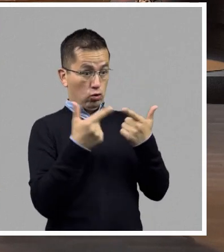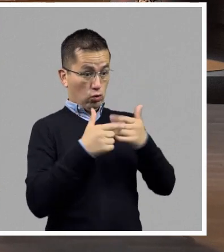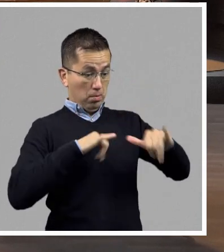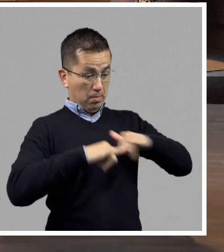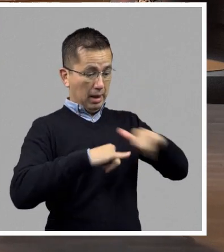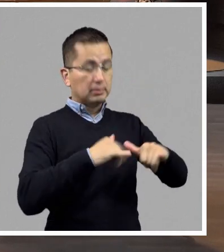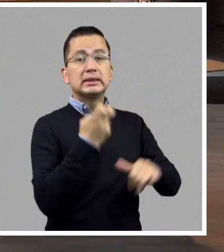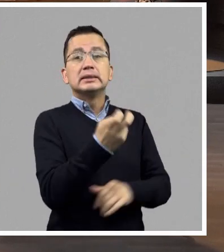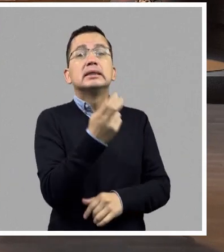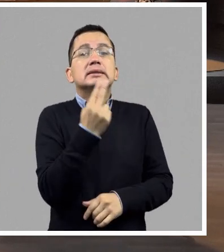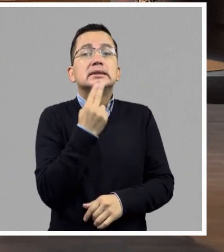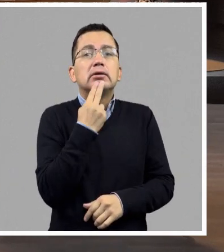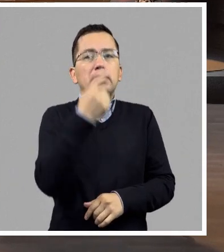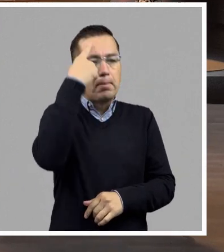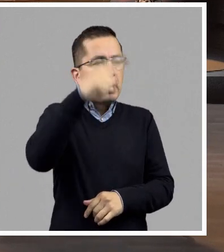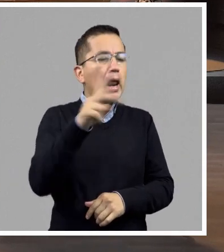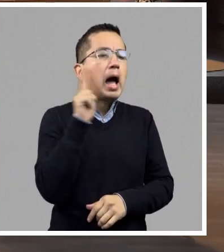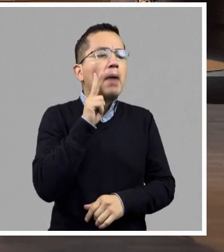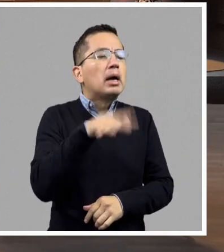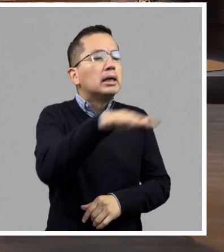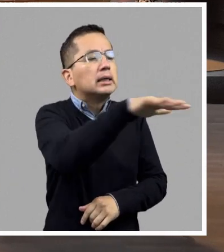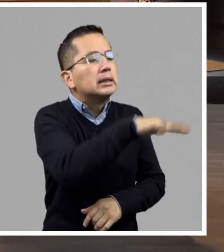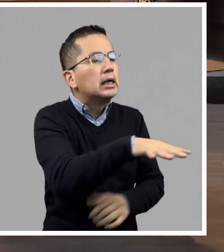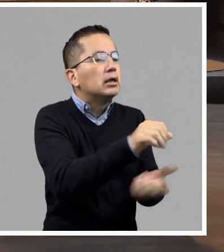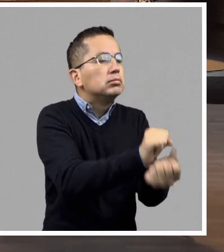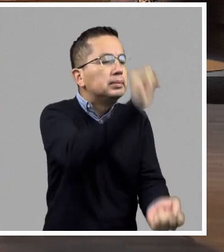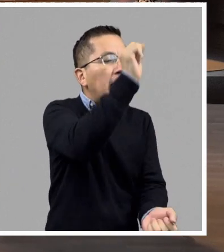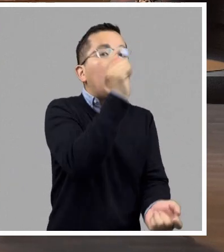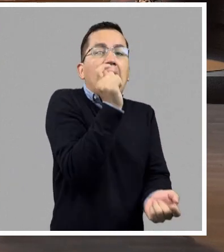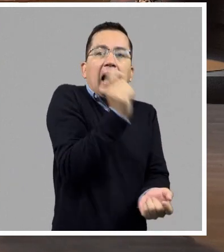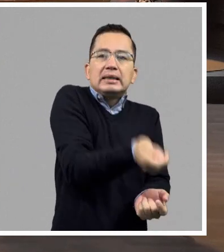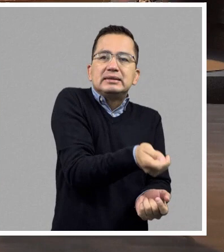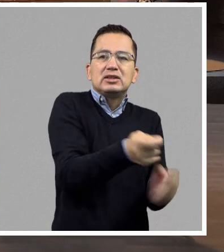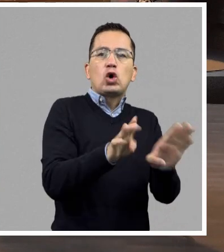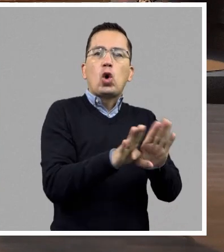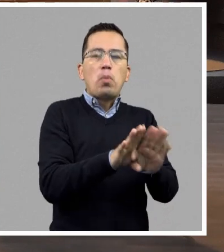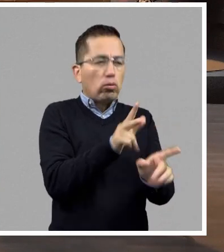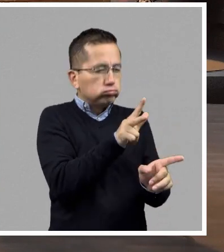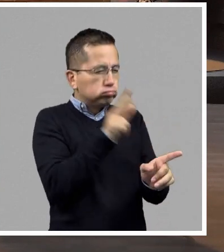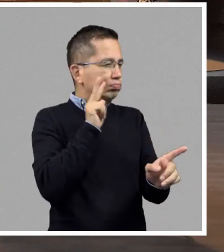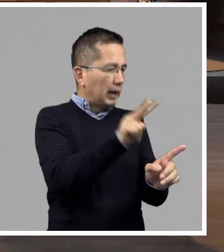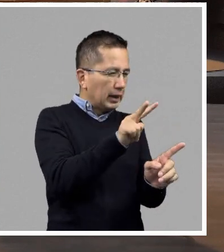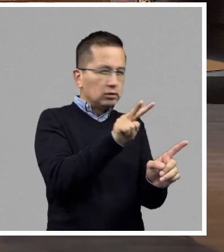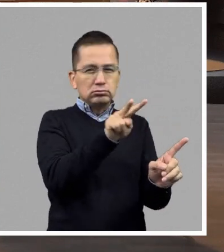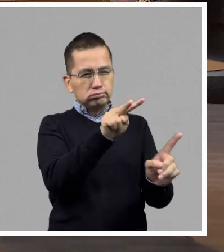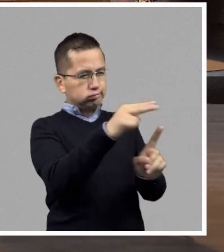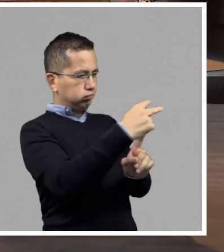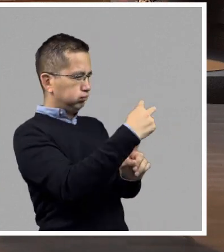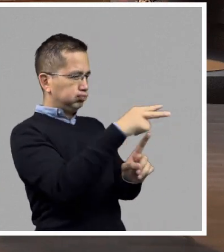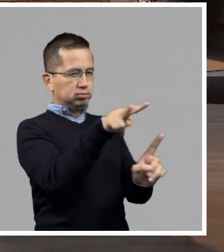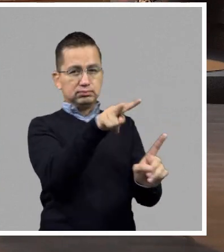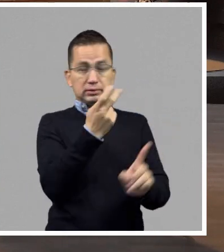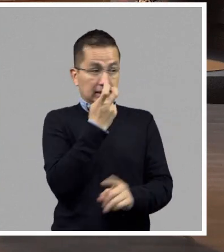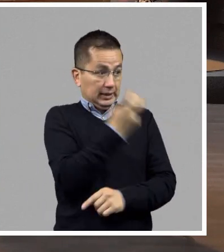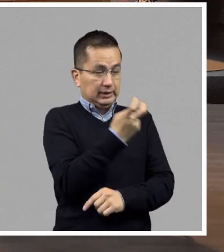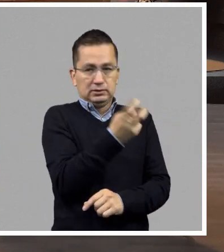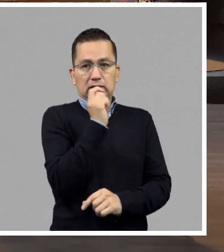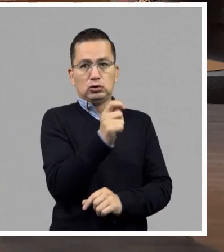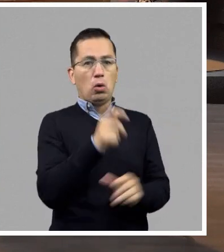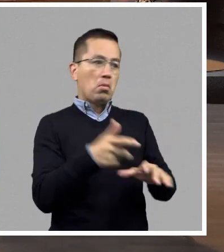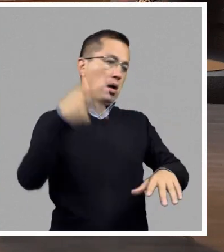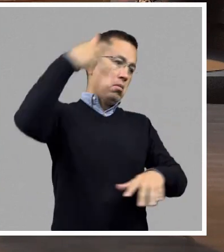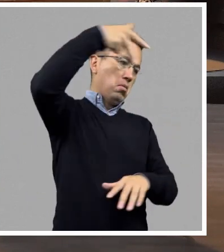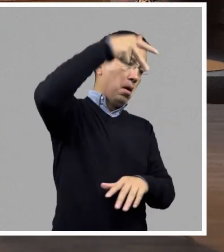ventanita de la realidad no O sea una ventanita que se va moviendo no sé qué O sea esta visión panorámica que es de la que estamos hablando